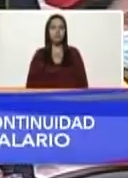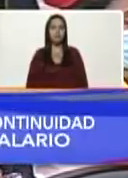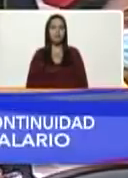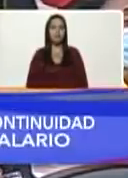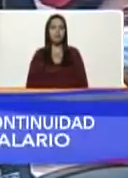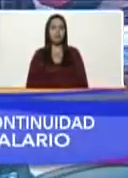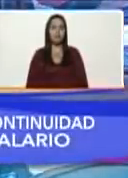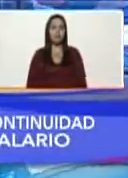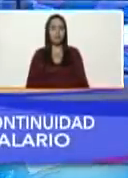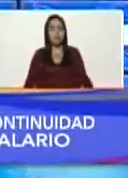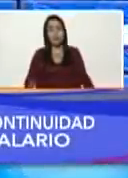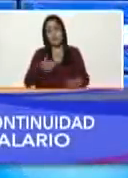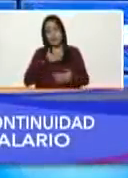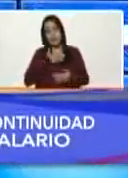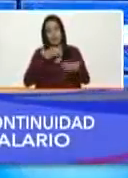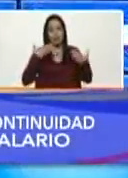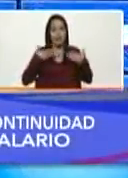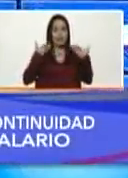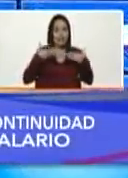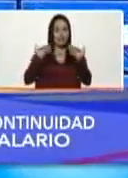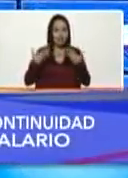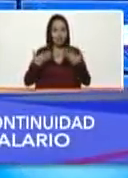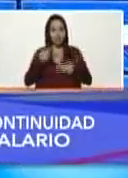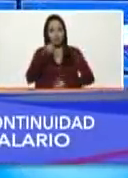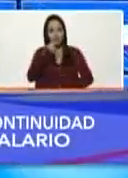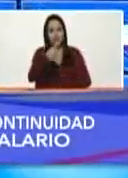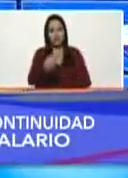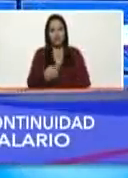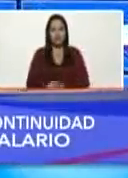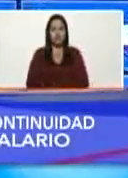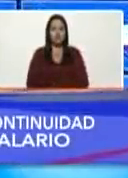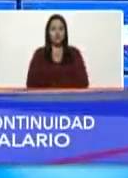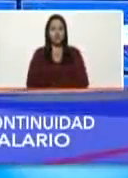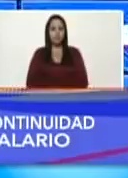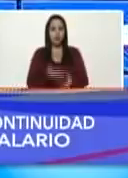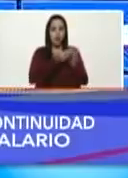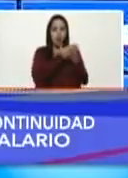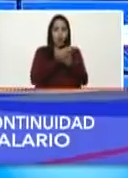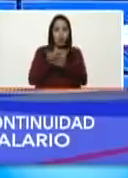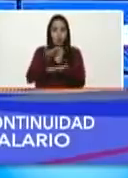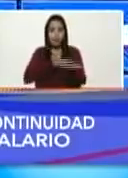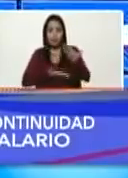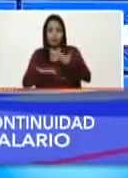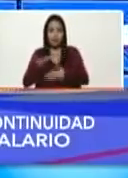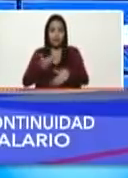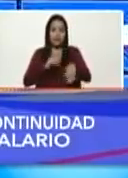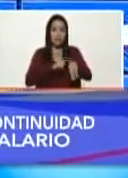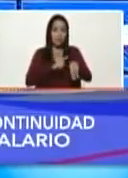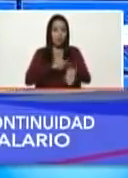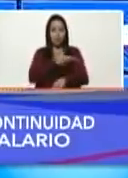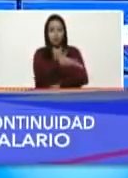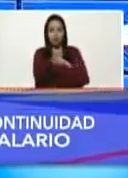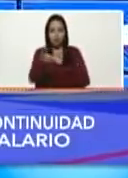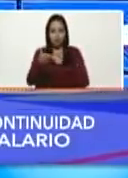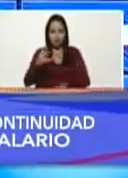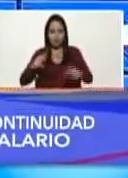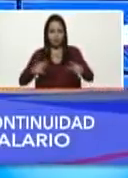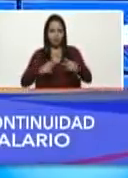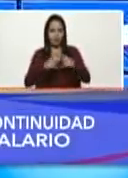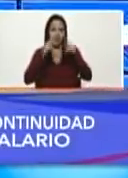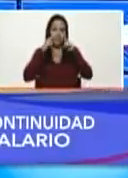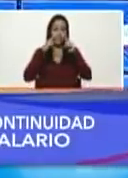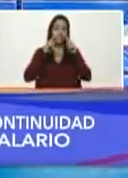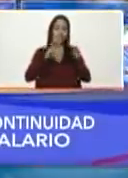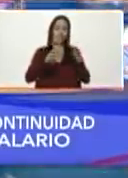Para mí es una gran alegría, déjenme decirle, compartir estos momentos con ustedes, verlos a